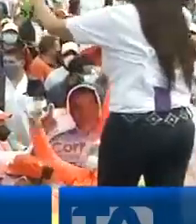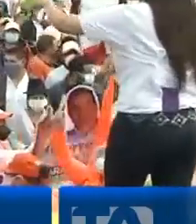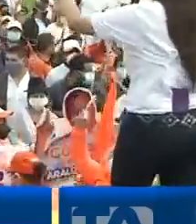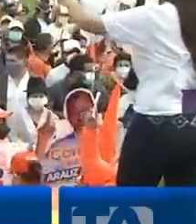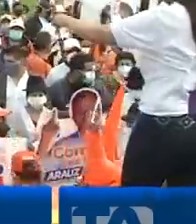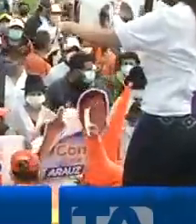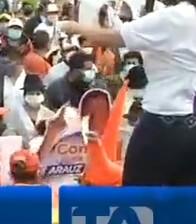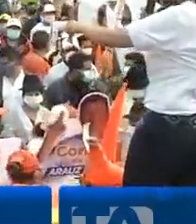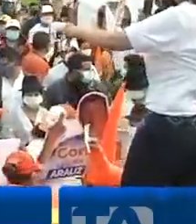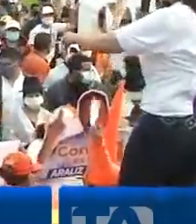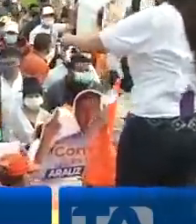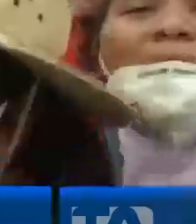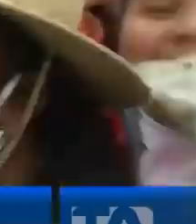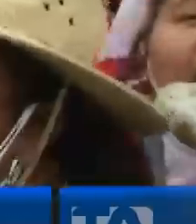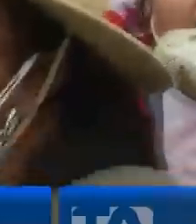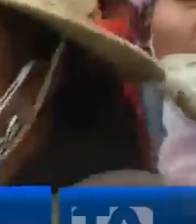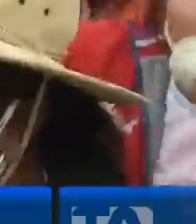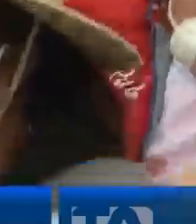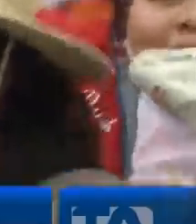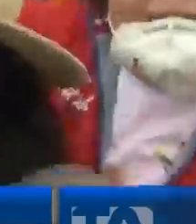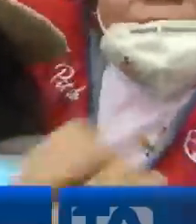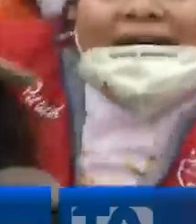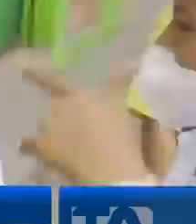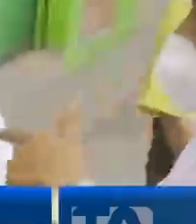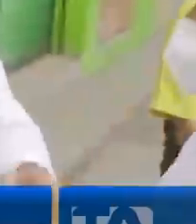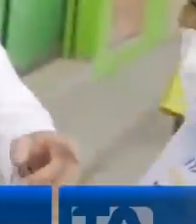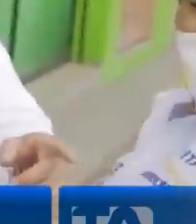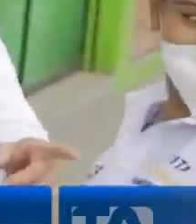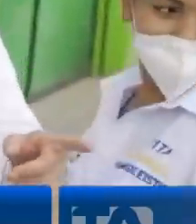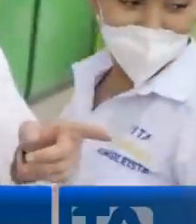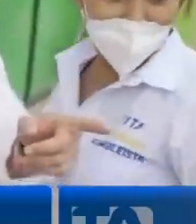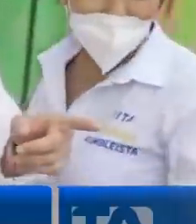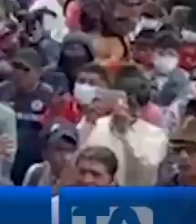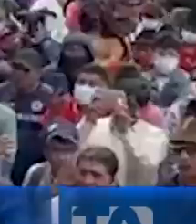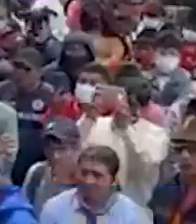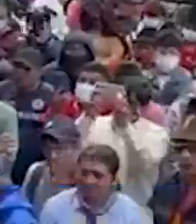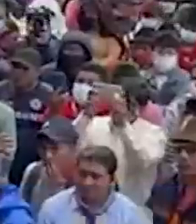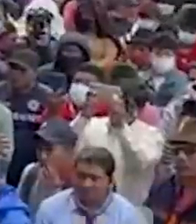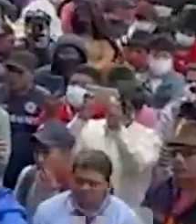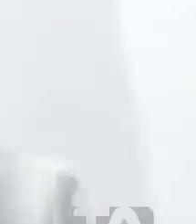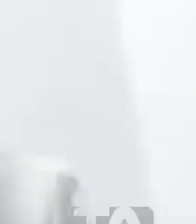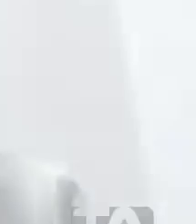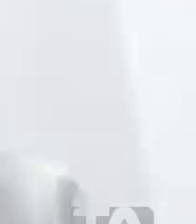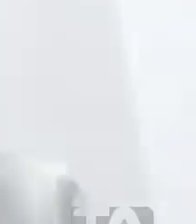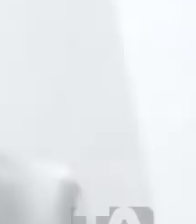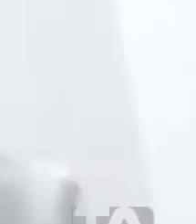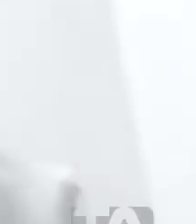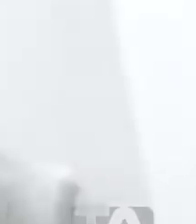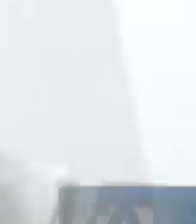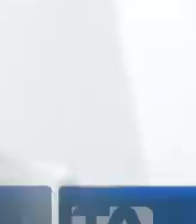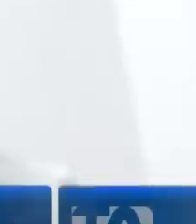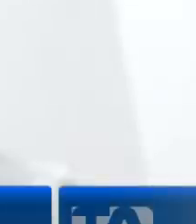bien creen que el repunte de contagios será el resultado de las actividades que se llevaron a cabo durante los cierres de campaña. Sus